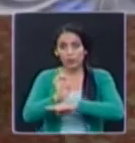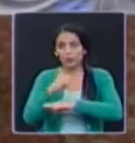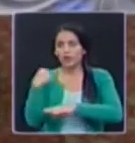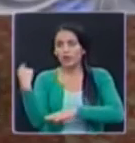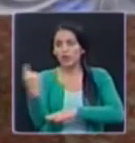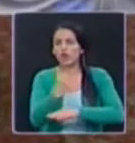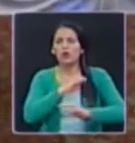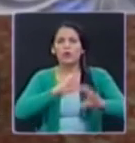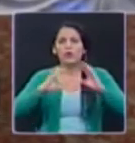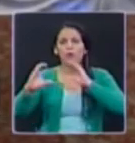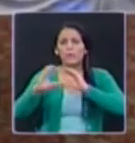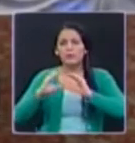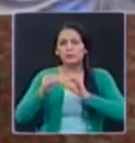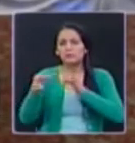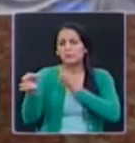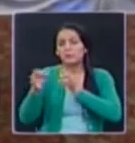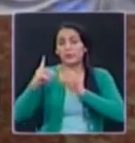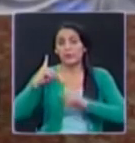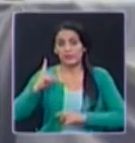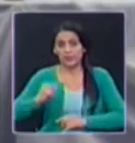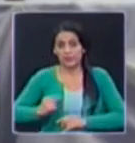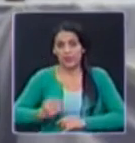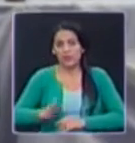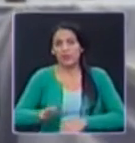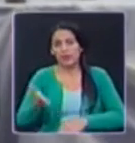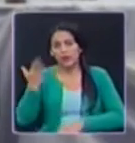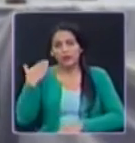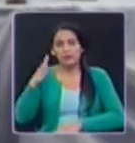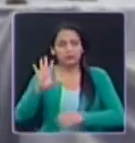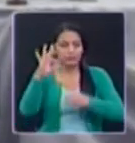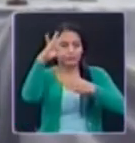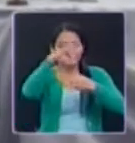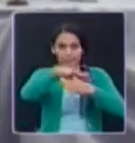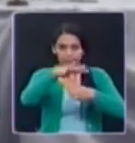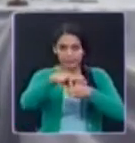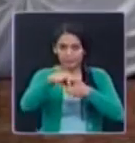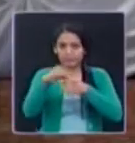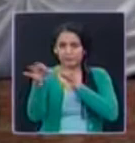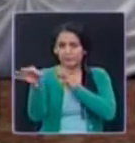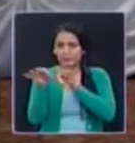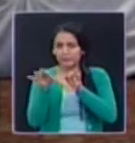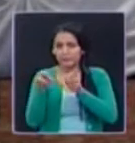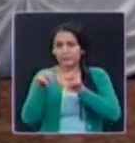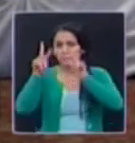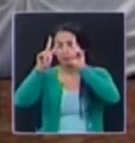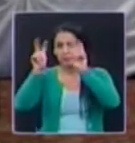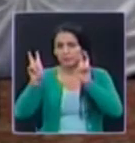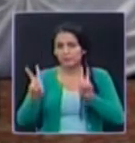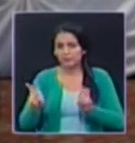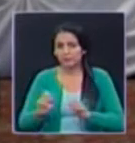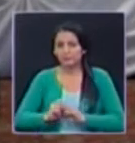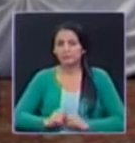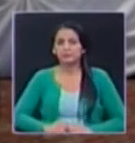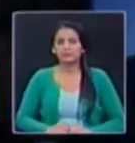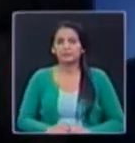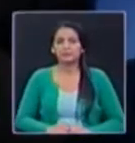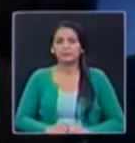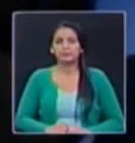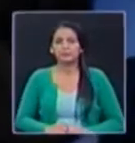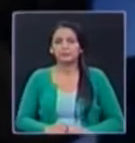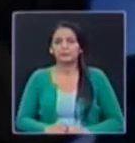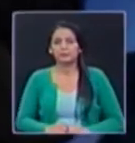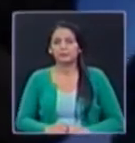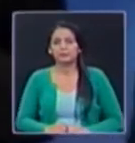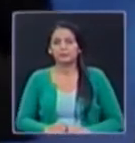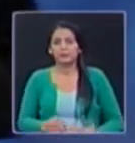entregarles detalles del proceso eleccionario, con exposiciones variadas de dos consejeros al inicio del encuentro. El